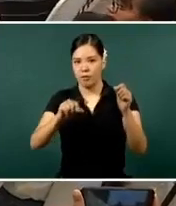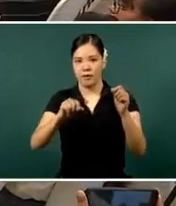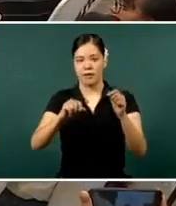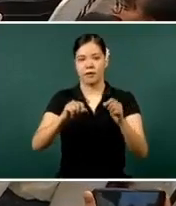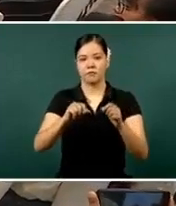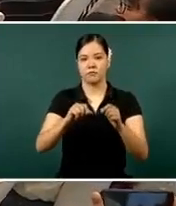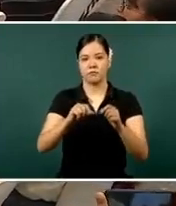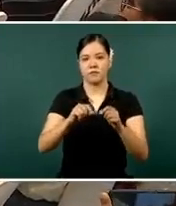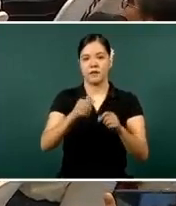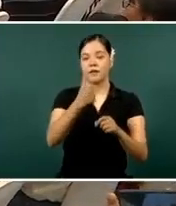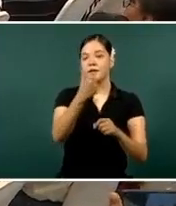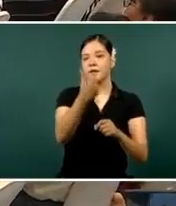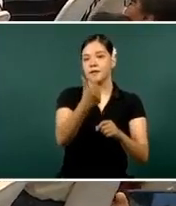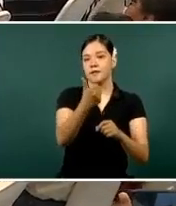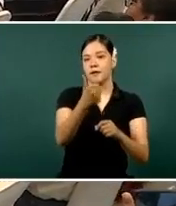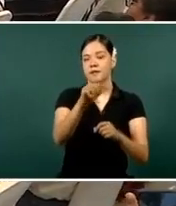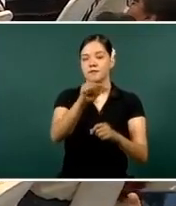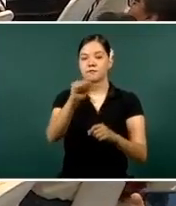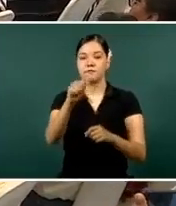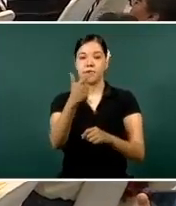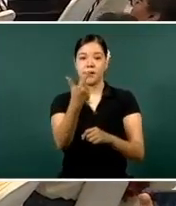de 6 a 7 de la mañana,